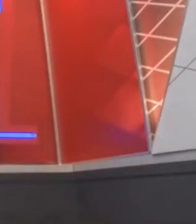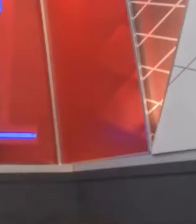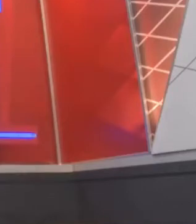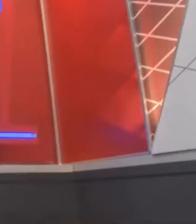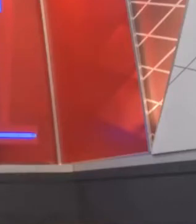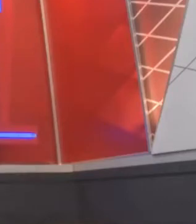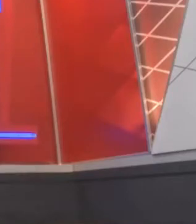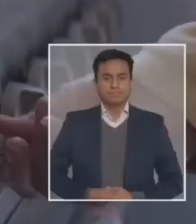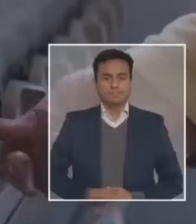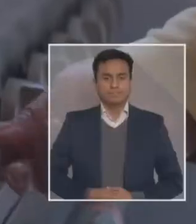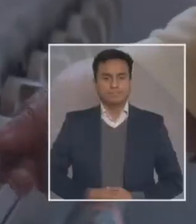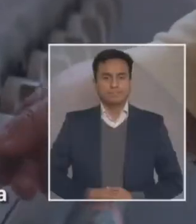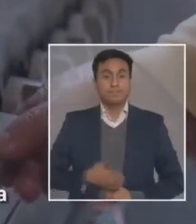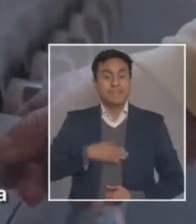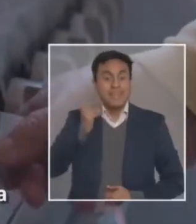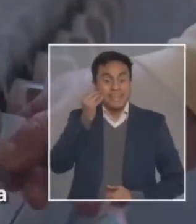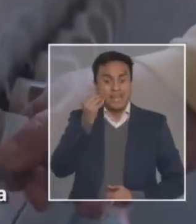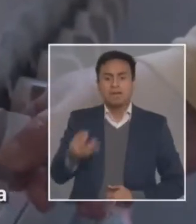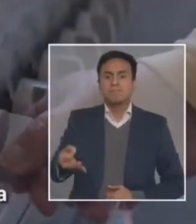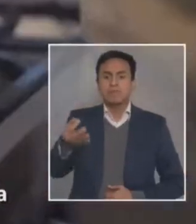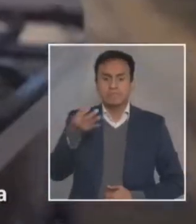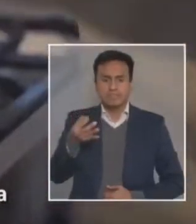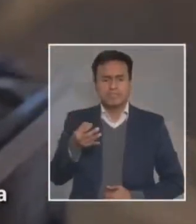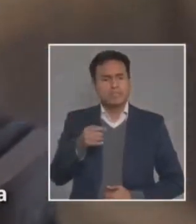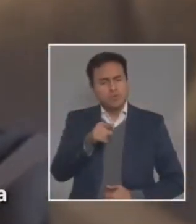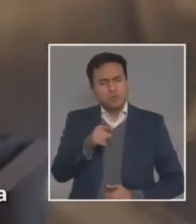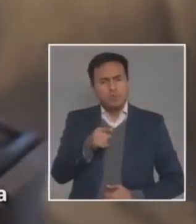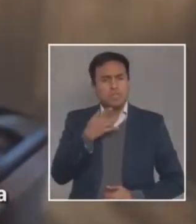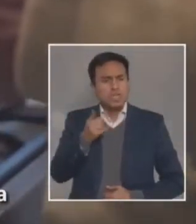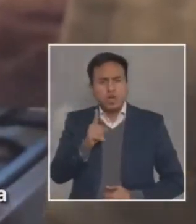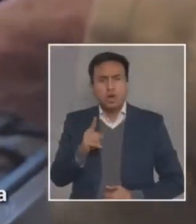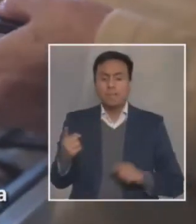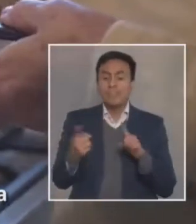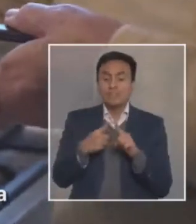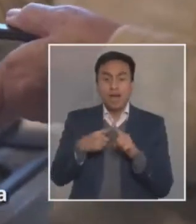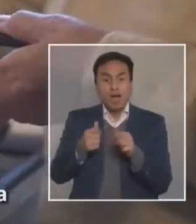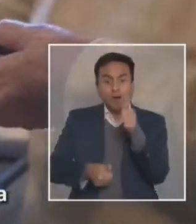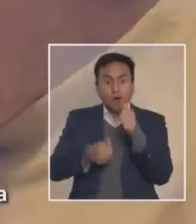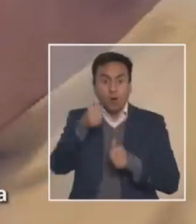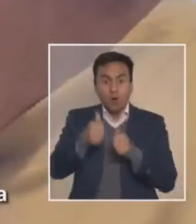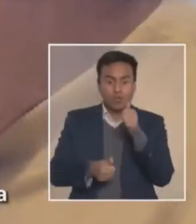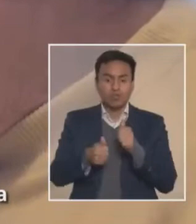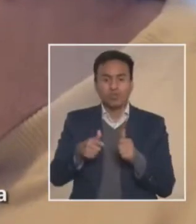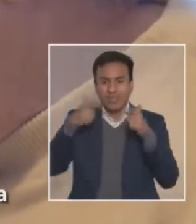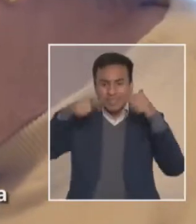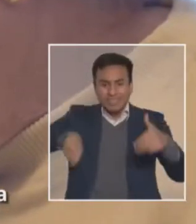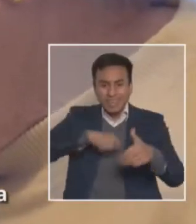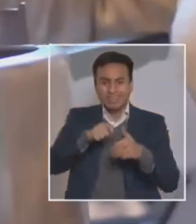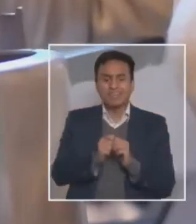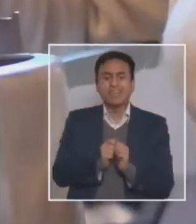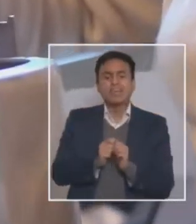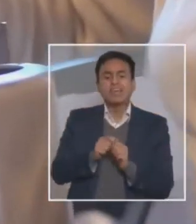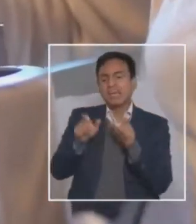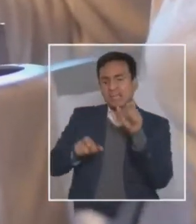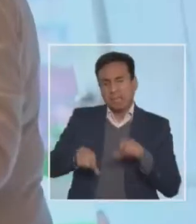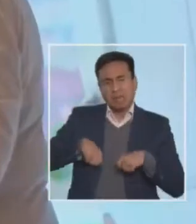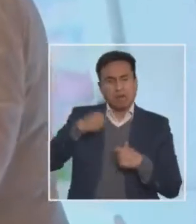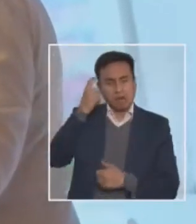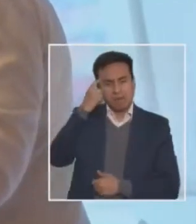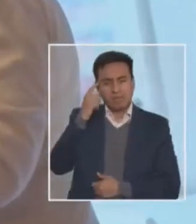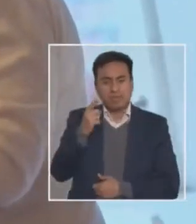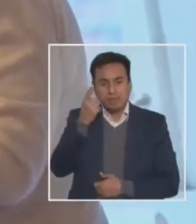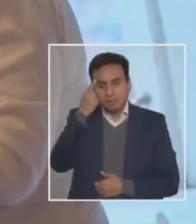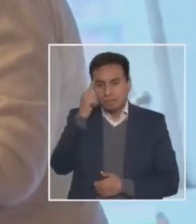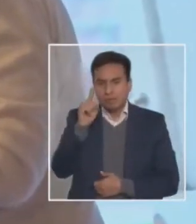y mi nieta me dice por quién no participa en este concurso para ser fiesta para gente joven